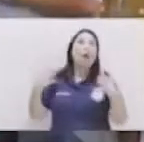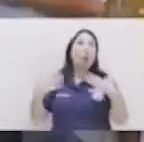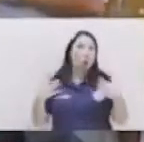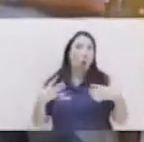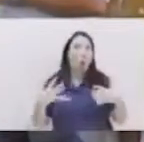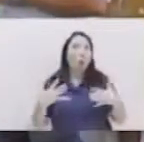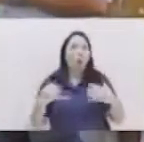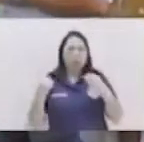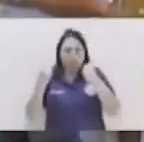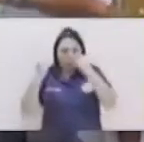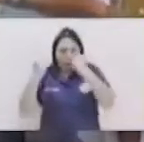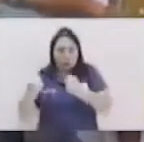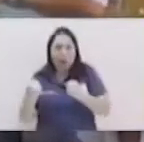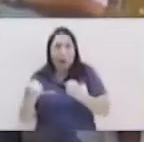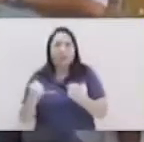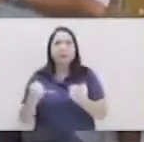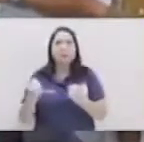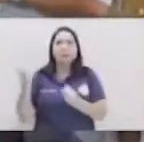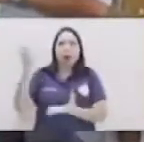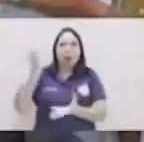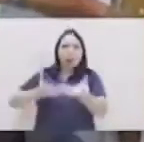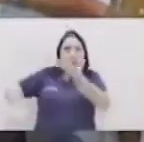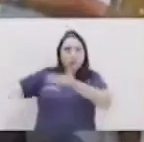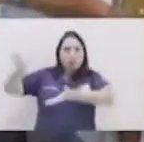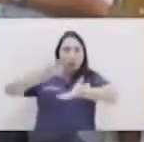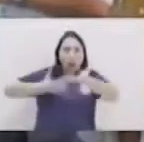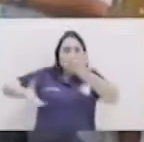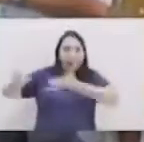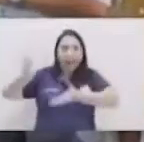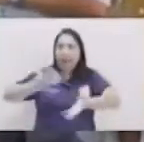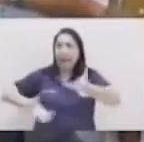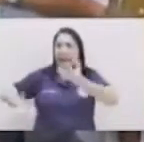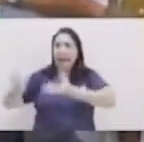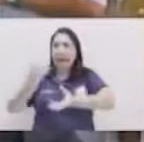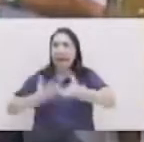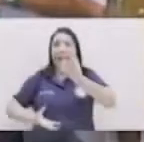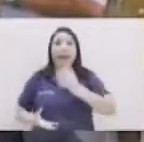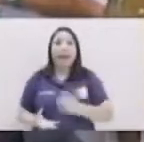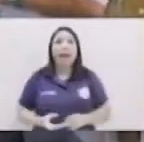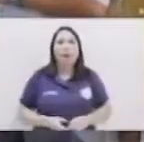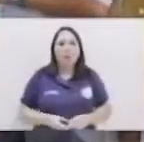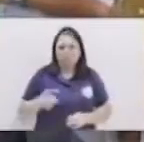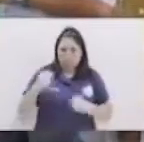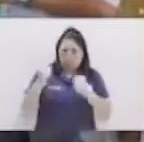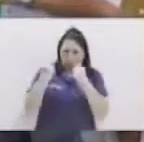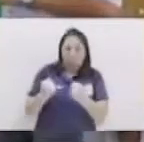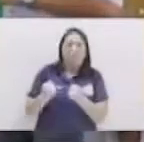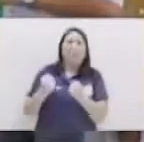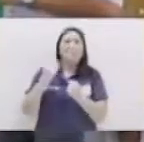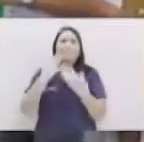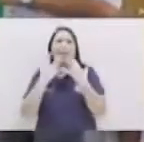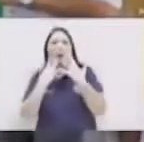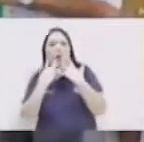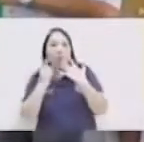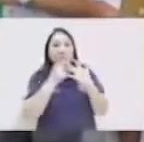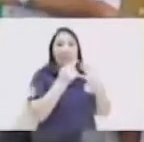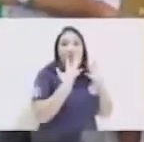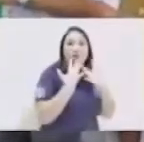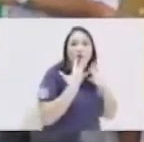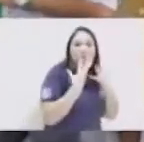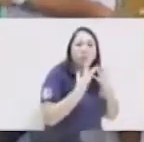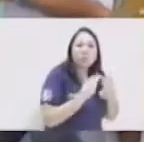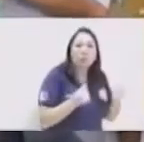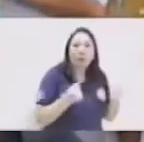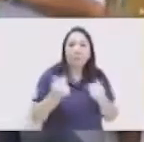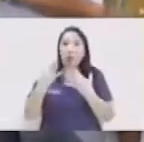de fuerza, de fuego, de hambre, porque vemos que también ese color fuerte nos da ese sentimiento de